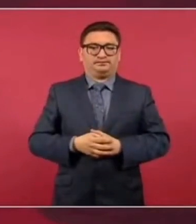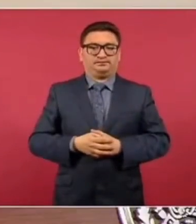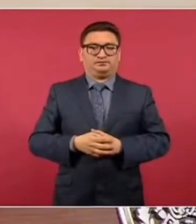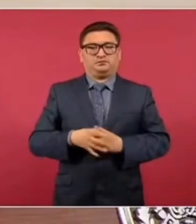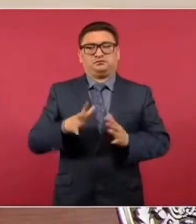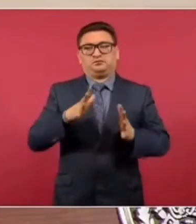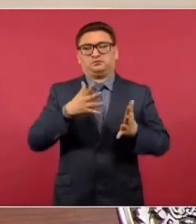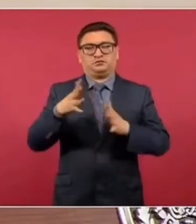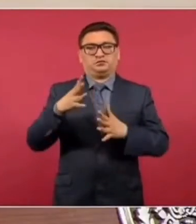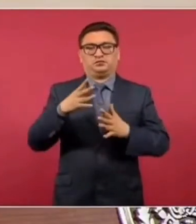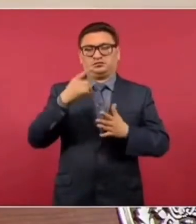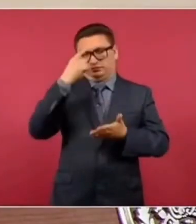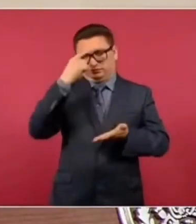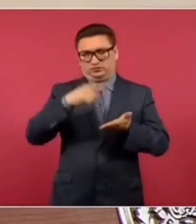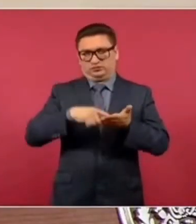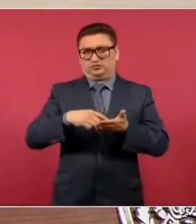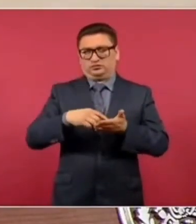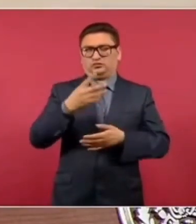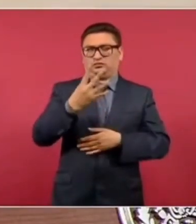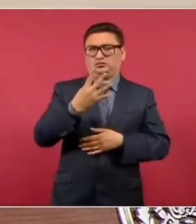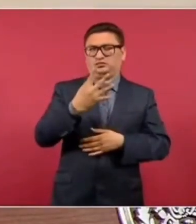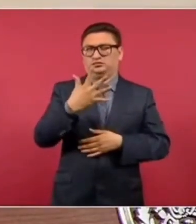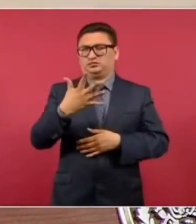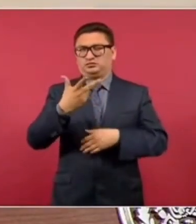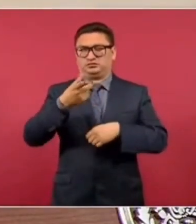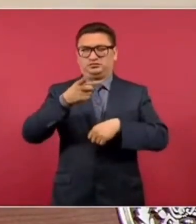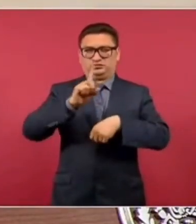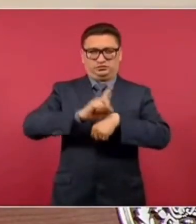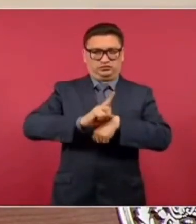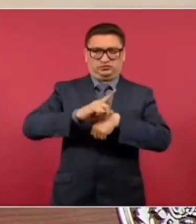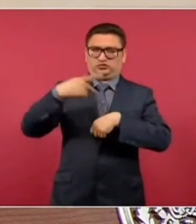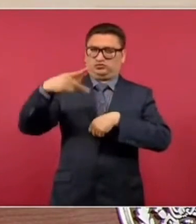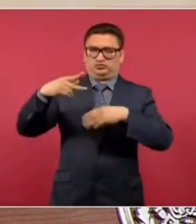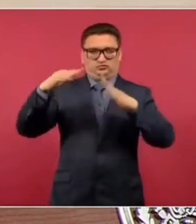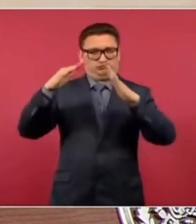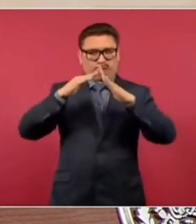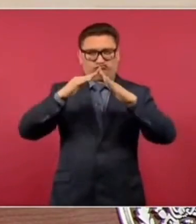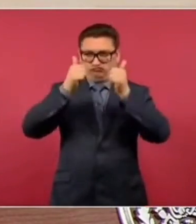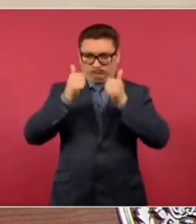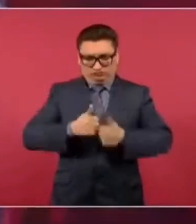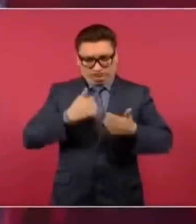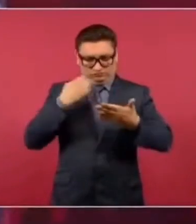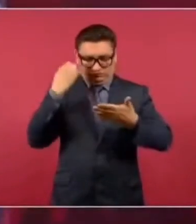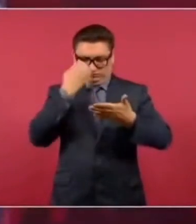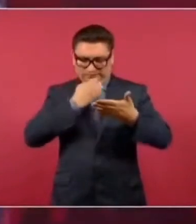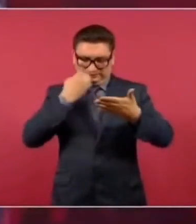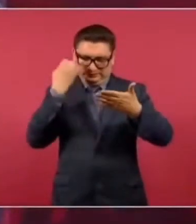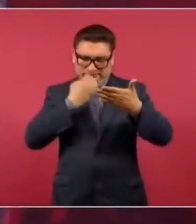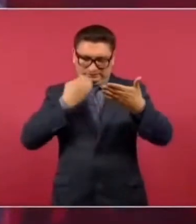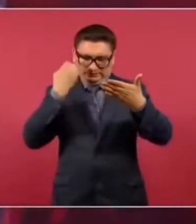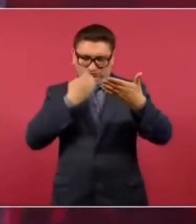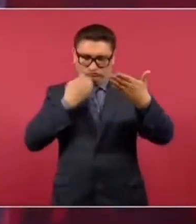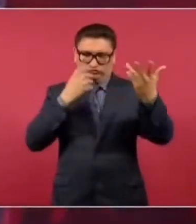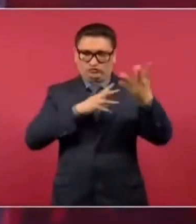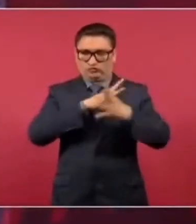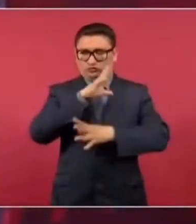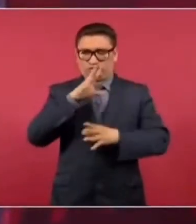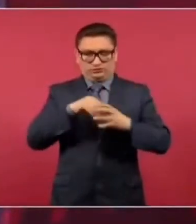creo que 4 o 5 días, encerrado en su casa, revisando todo.